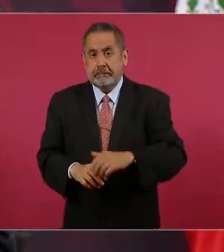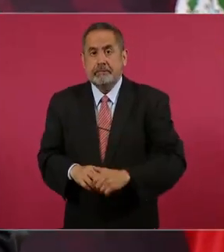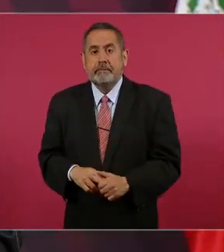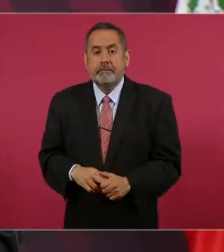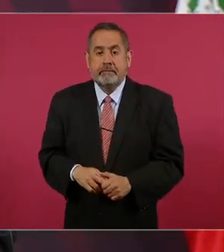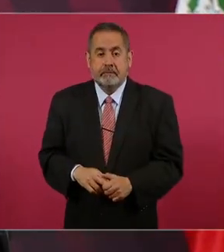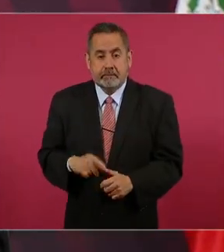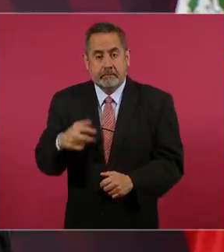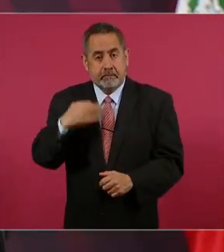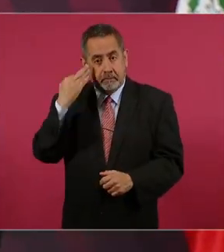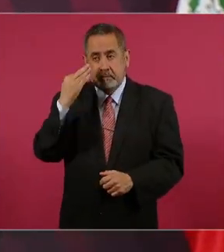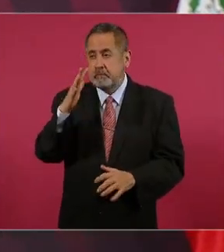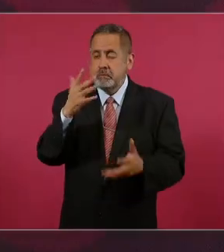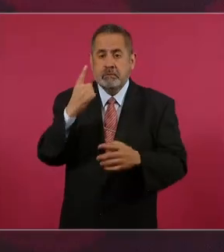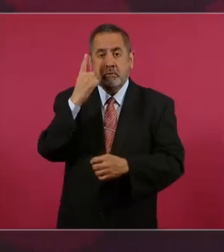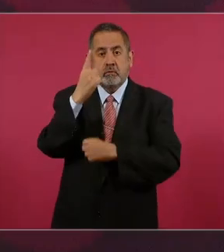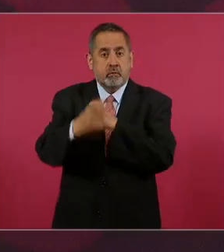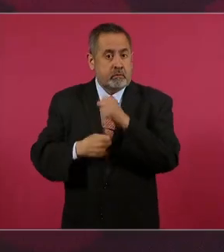lleva un año